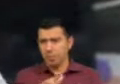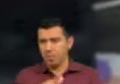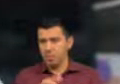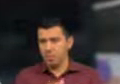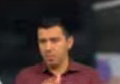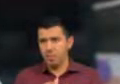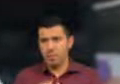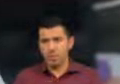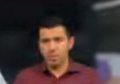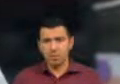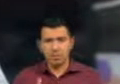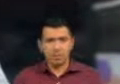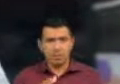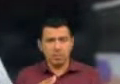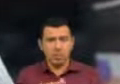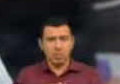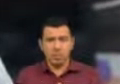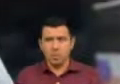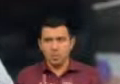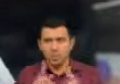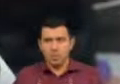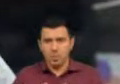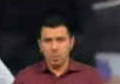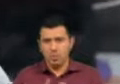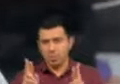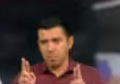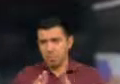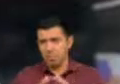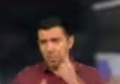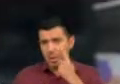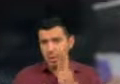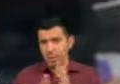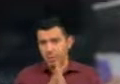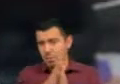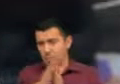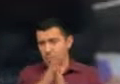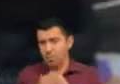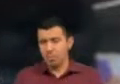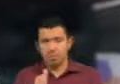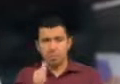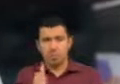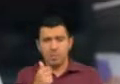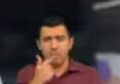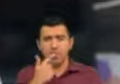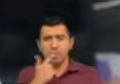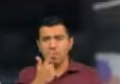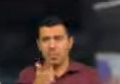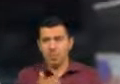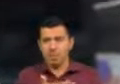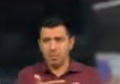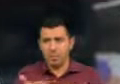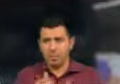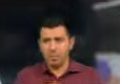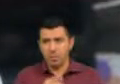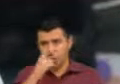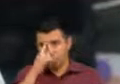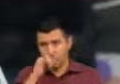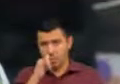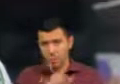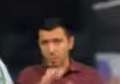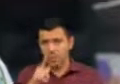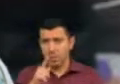participación ciudadana y pues esperamos que hay se expresen cada quien sus puntos de vista de los cuales somos absolutamente